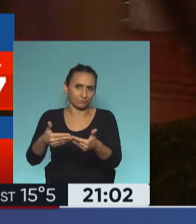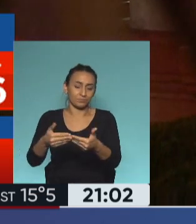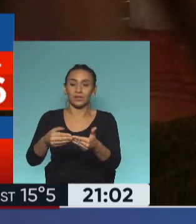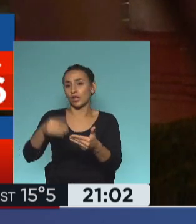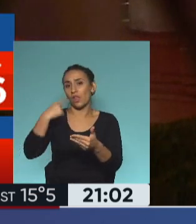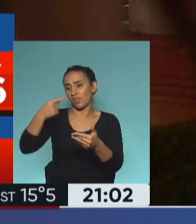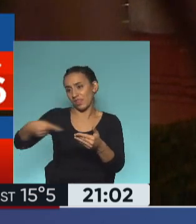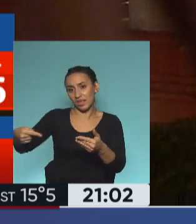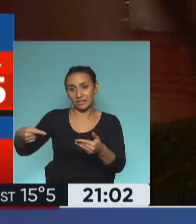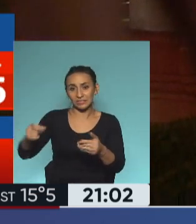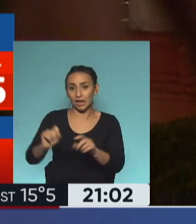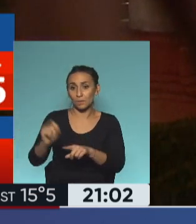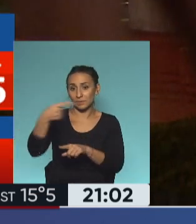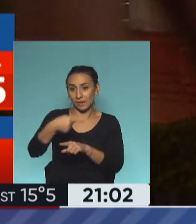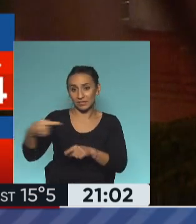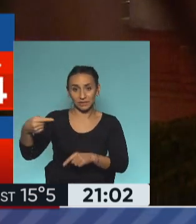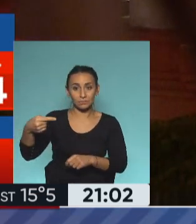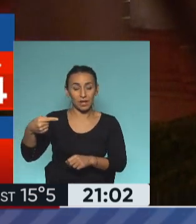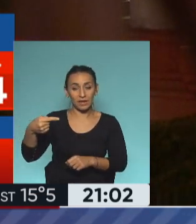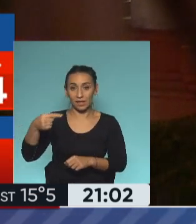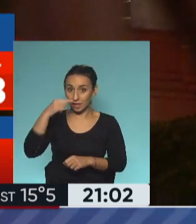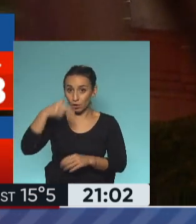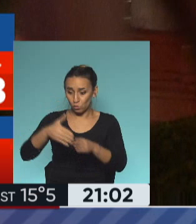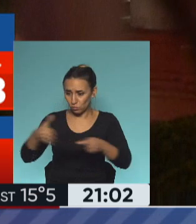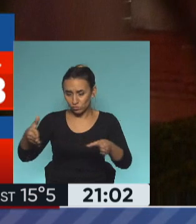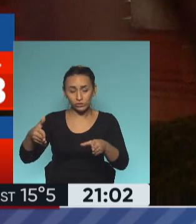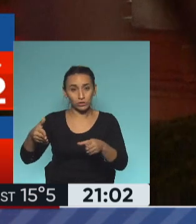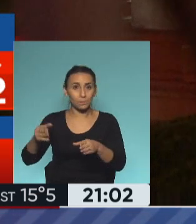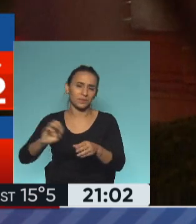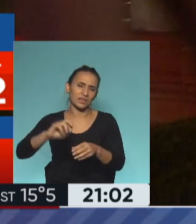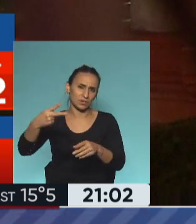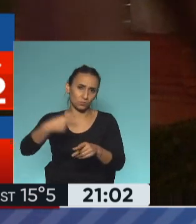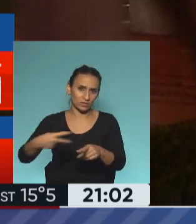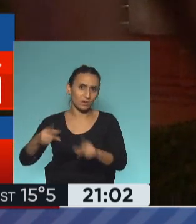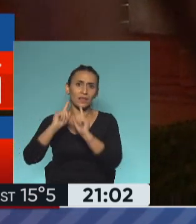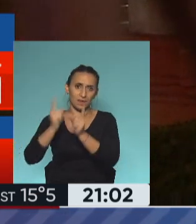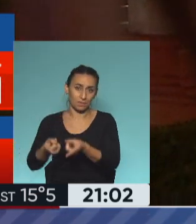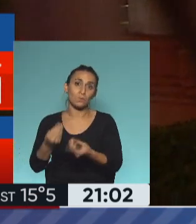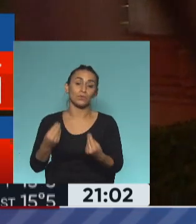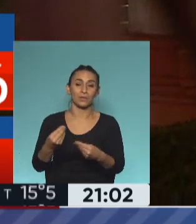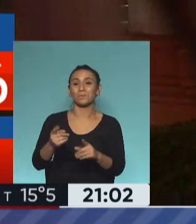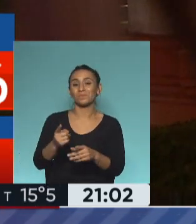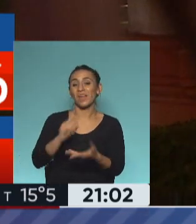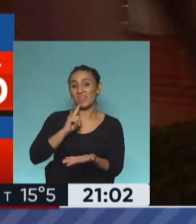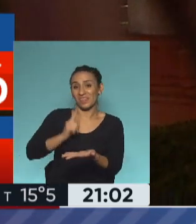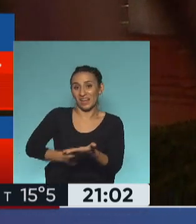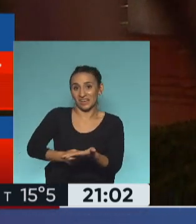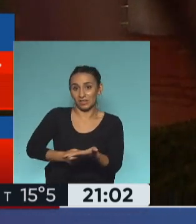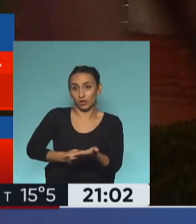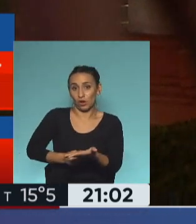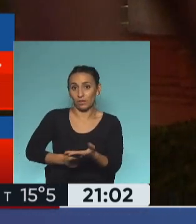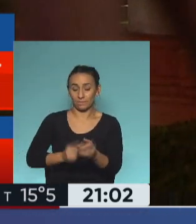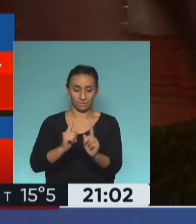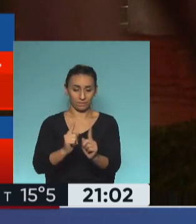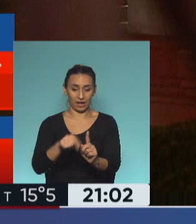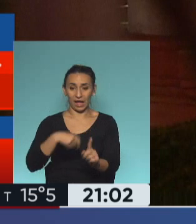hábiles de la primera semana de junio y la segunda también, porque el decreto, como habíamos anticipado, también tiene vigencia hasta el